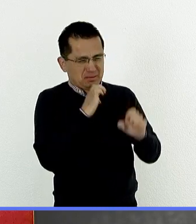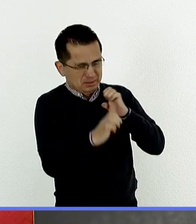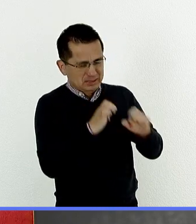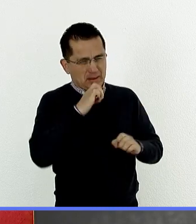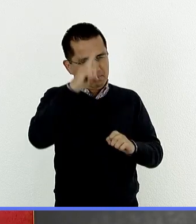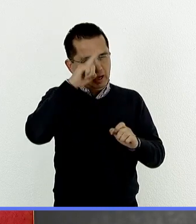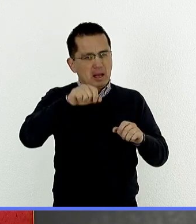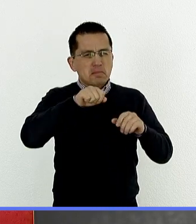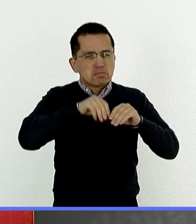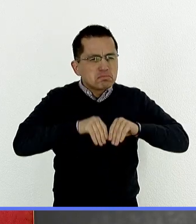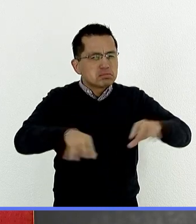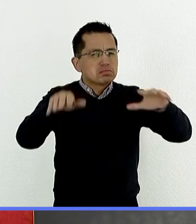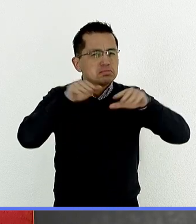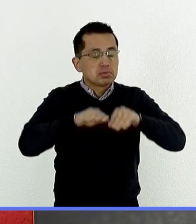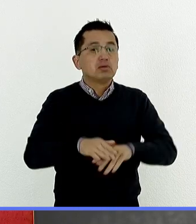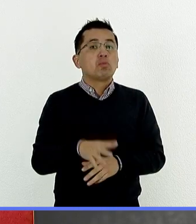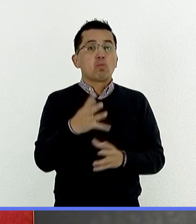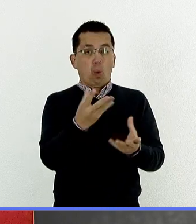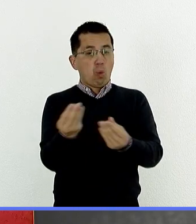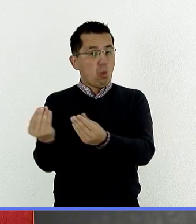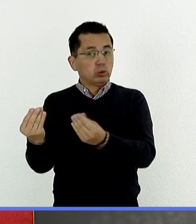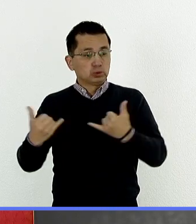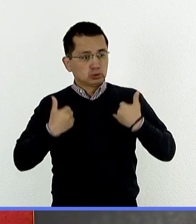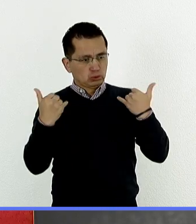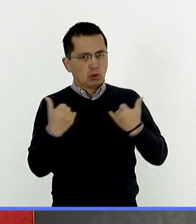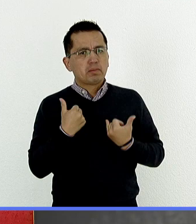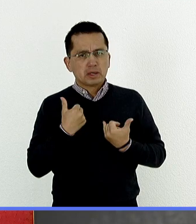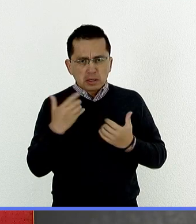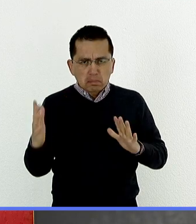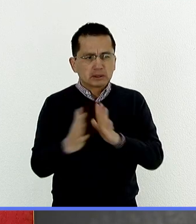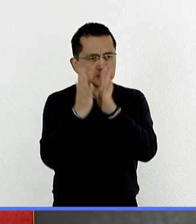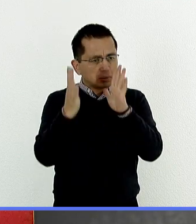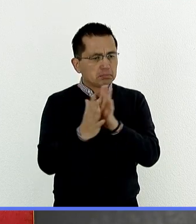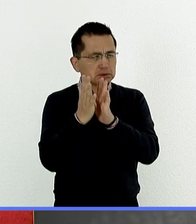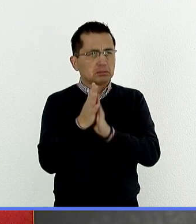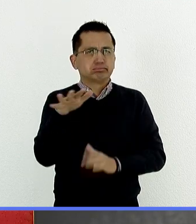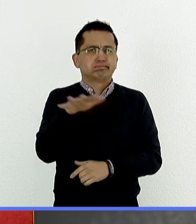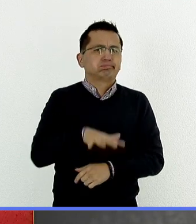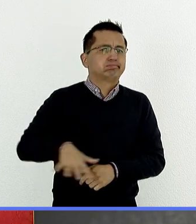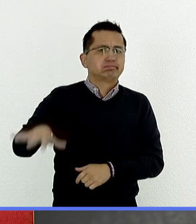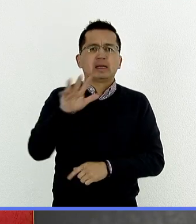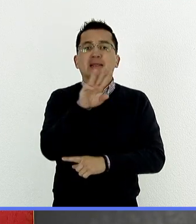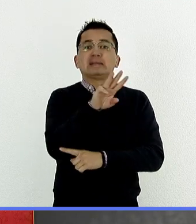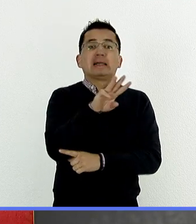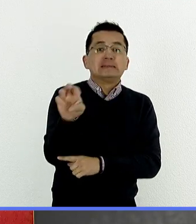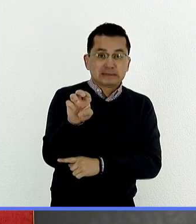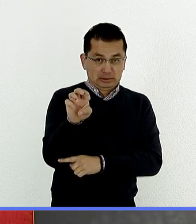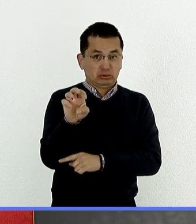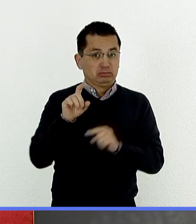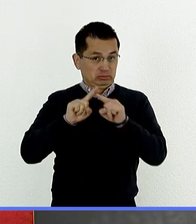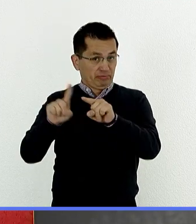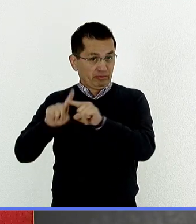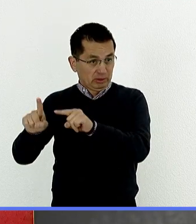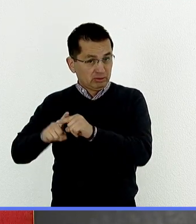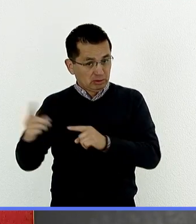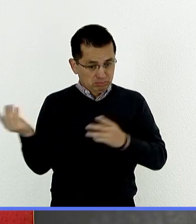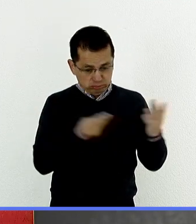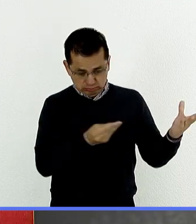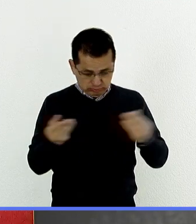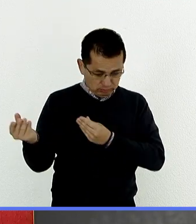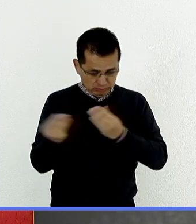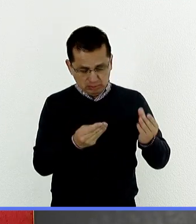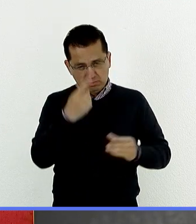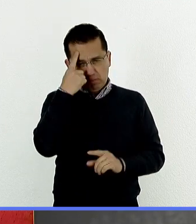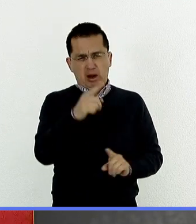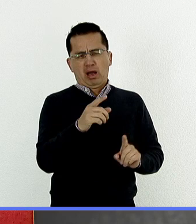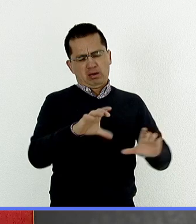que se interesaron por este premio y presentaron más de 300 trabajos a consideración de los jurados